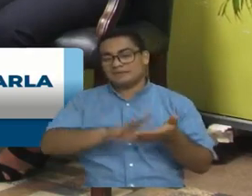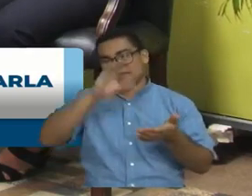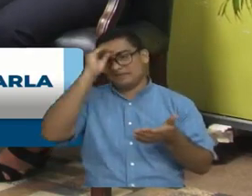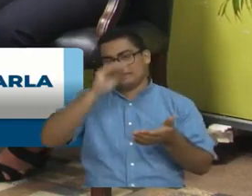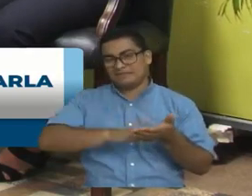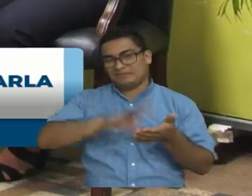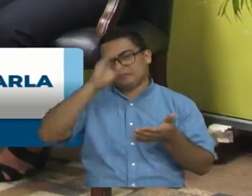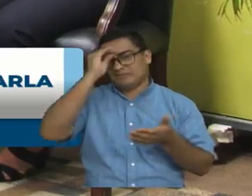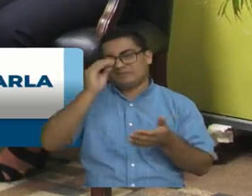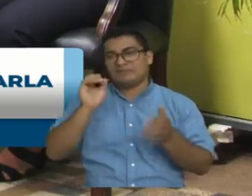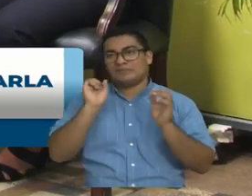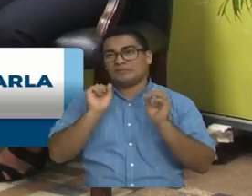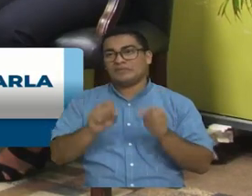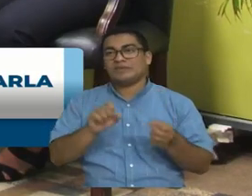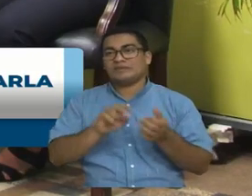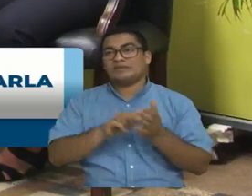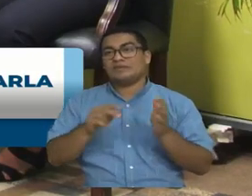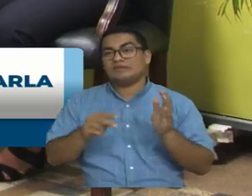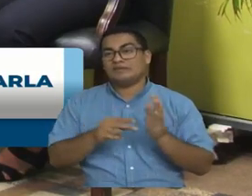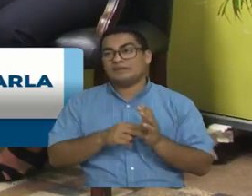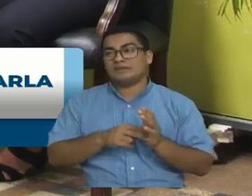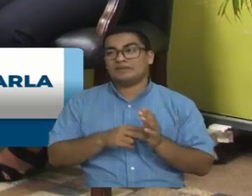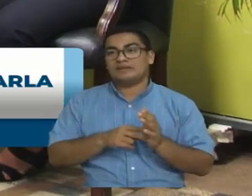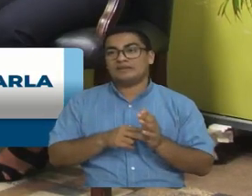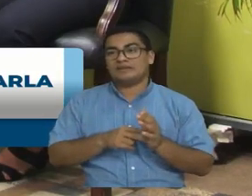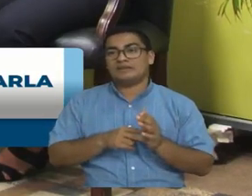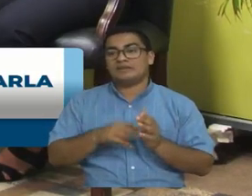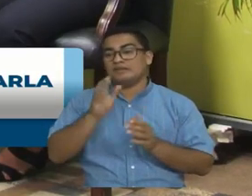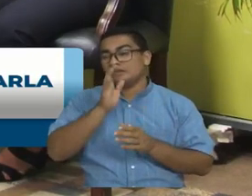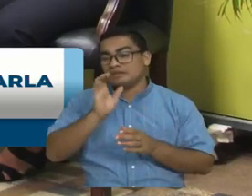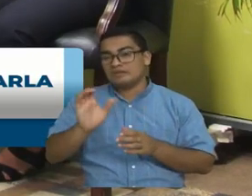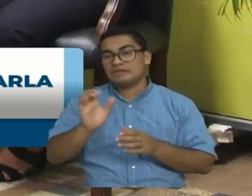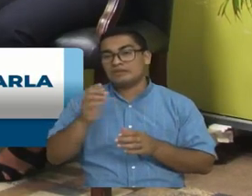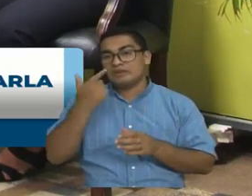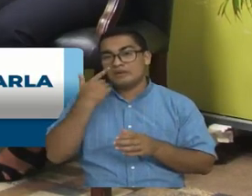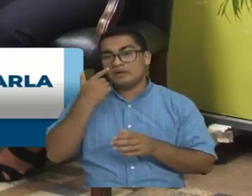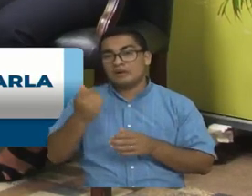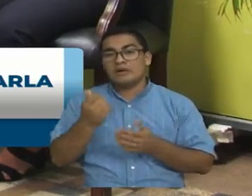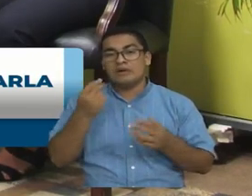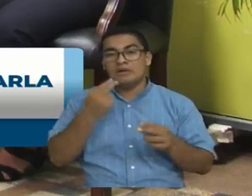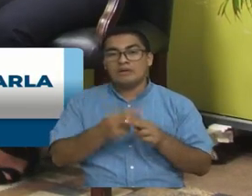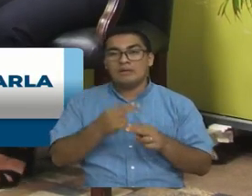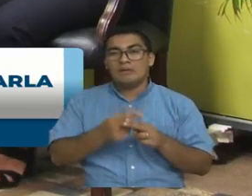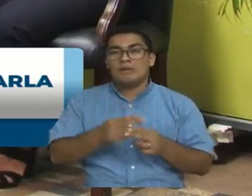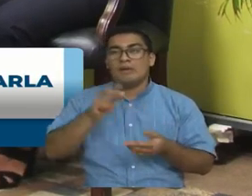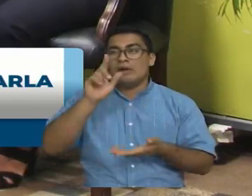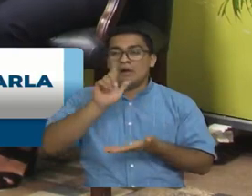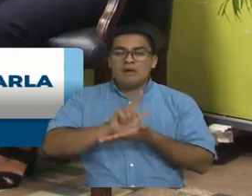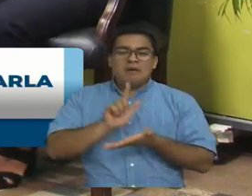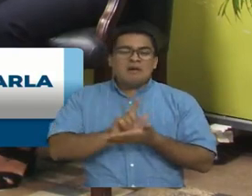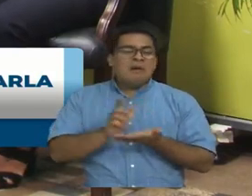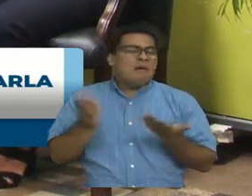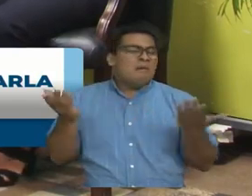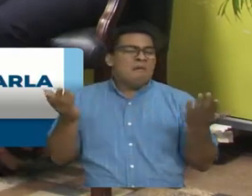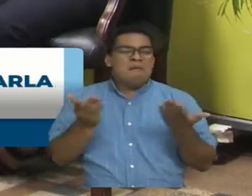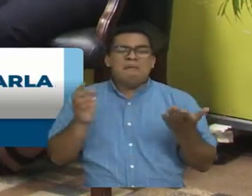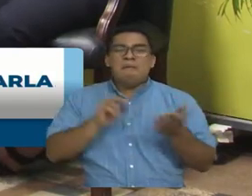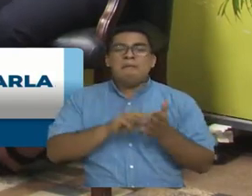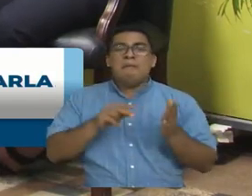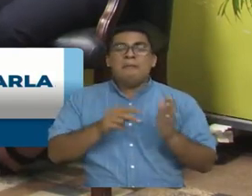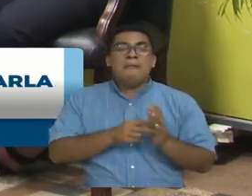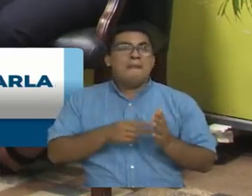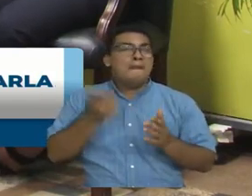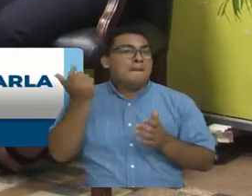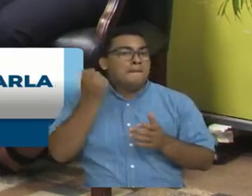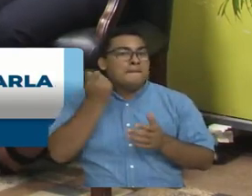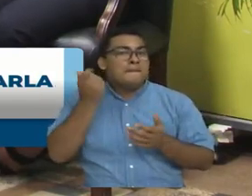que sirven para estimular al niño desde temprano a reconocer qué tipo de letra y cómo suena el sonido de esa letra.